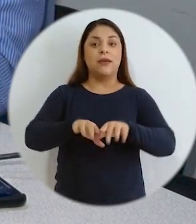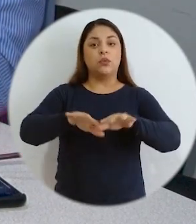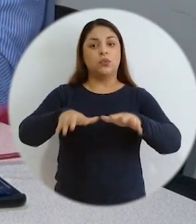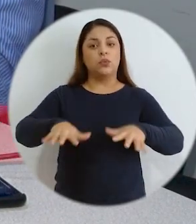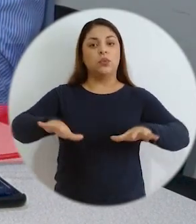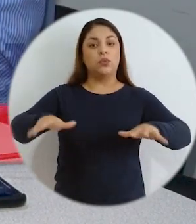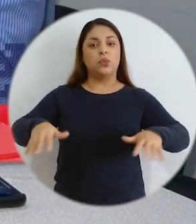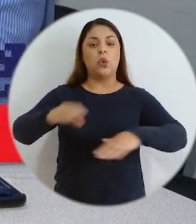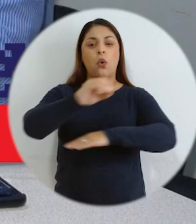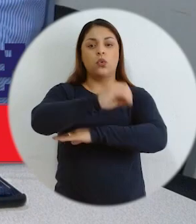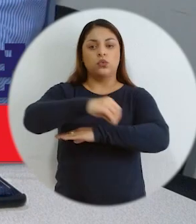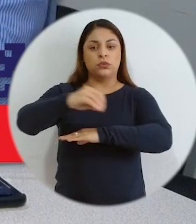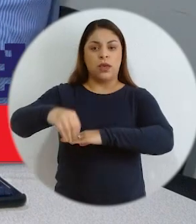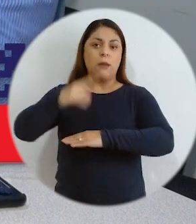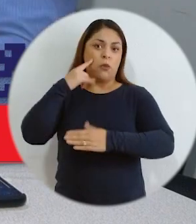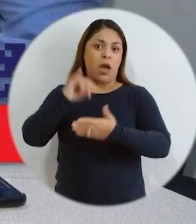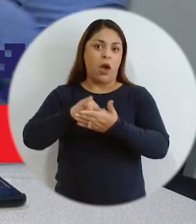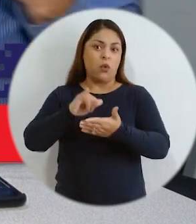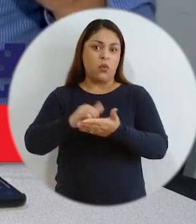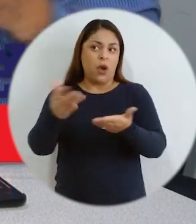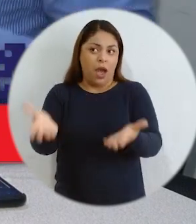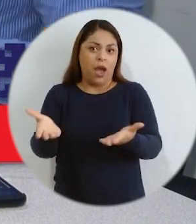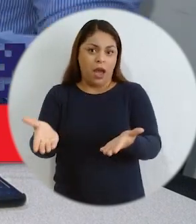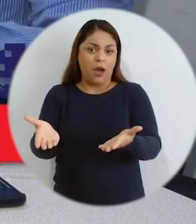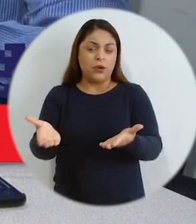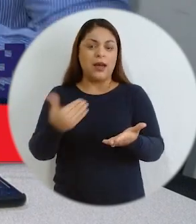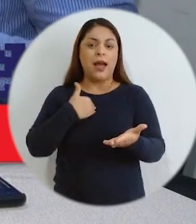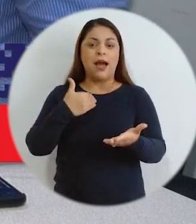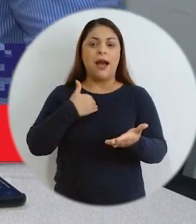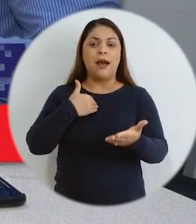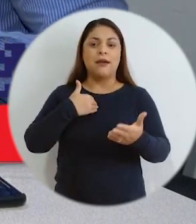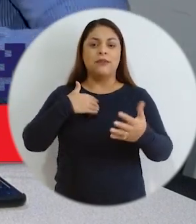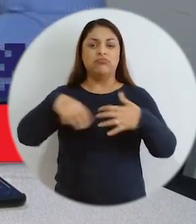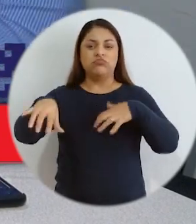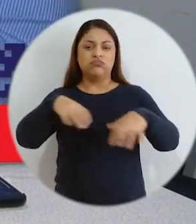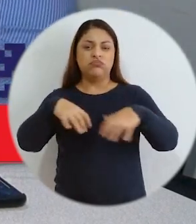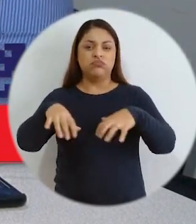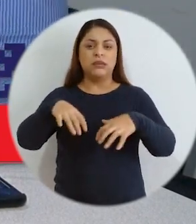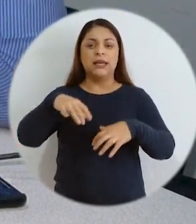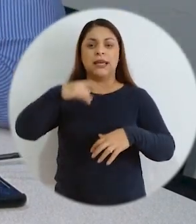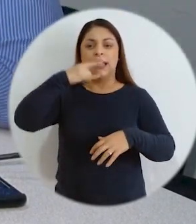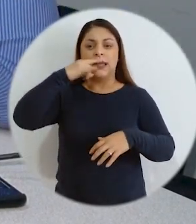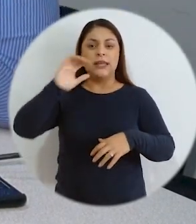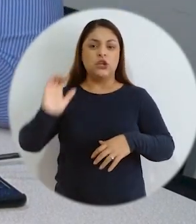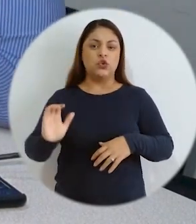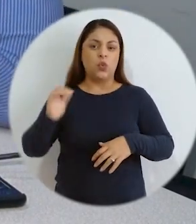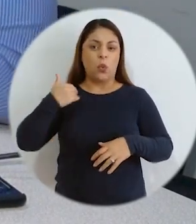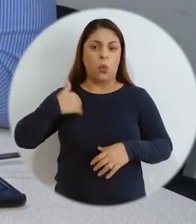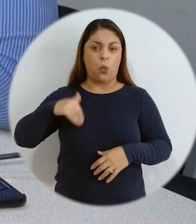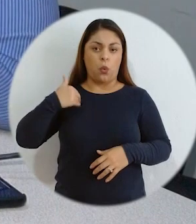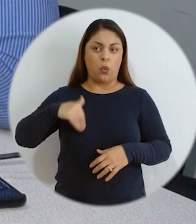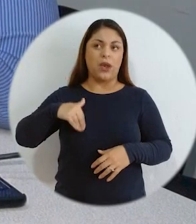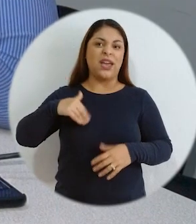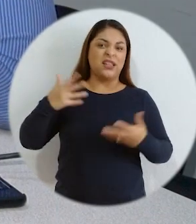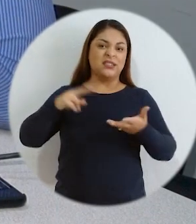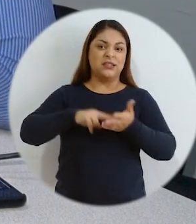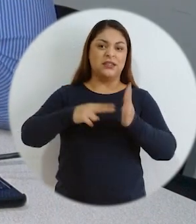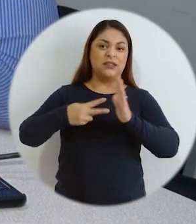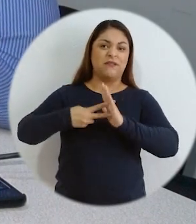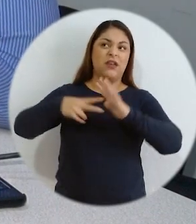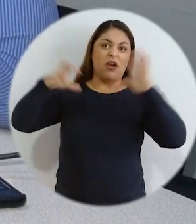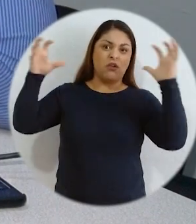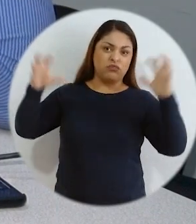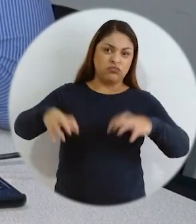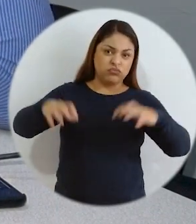en nuestros mares y océanos. Correcto, ¿verdad? Que lo vemos ahora con fenómenos como el del Niño. Sí, claro, pero exactamente, pero lo vemos también,